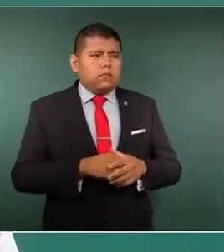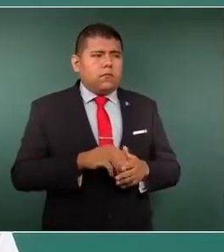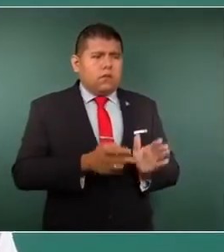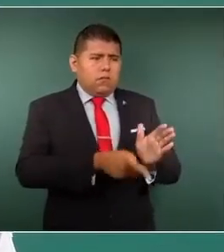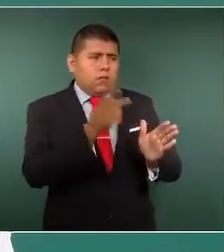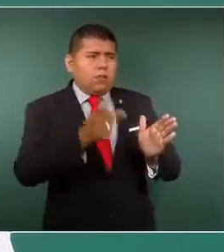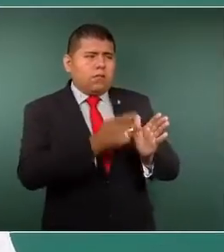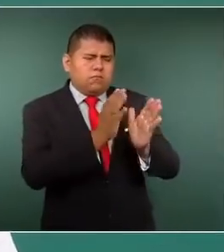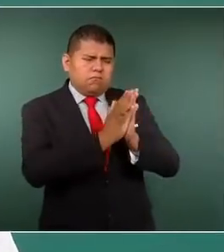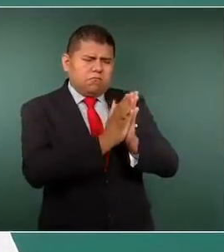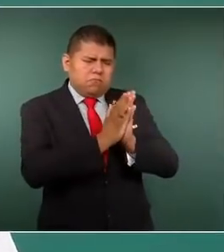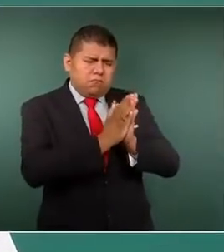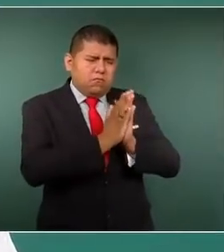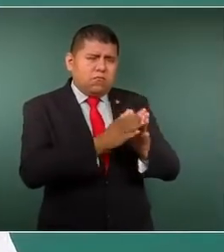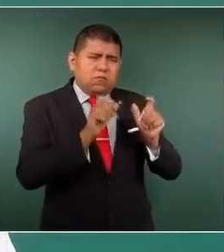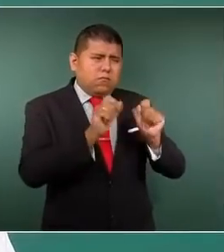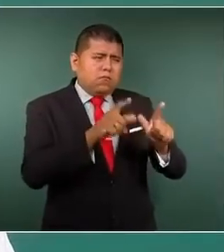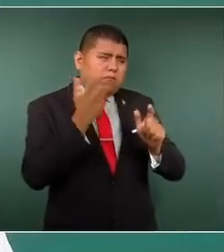regresemos